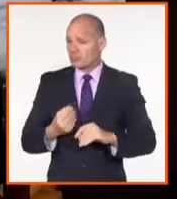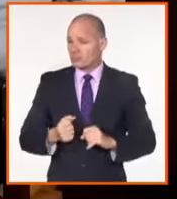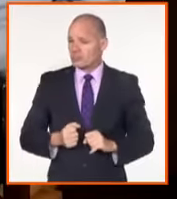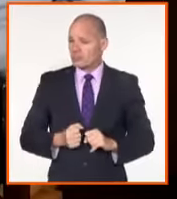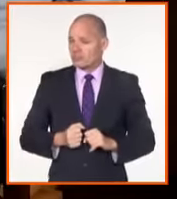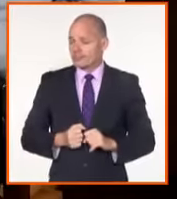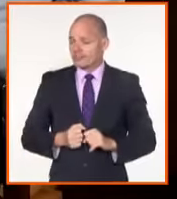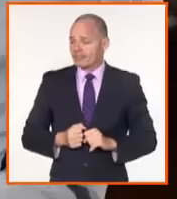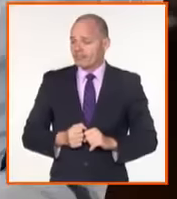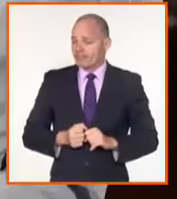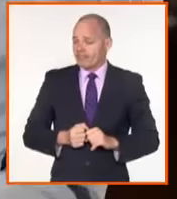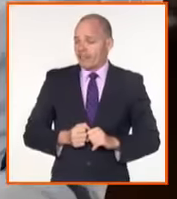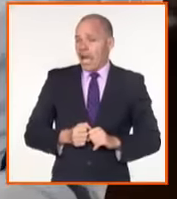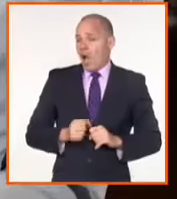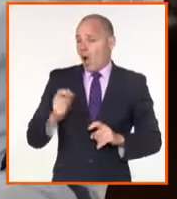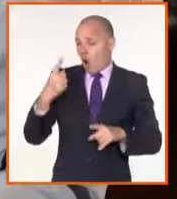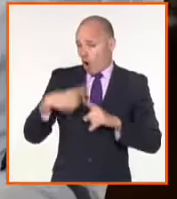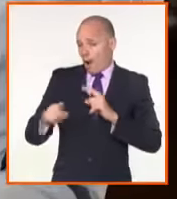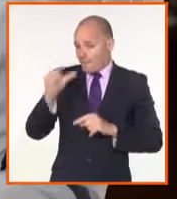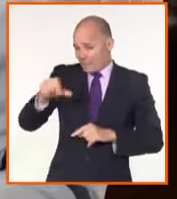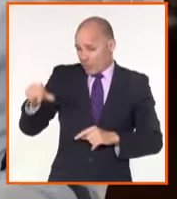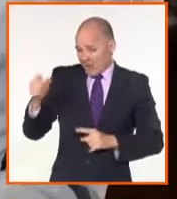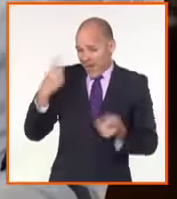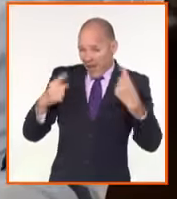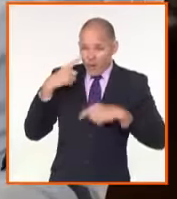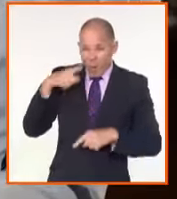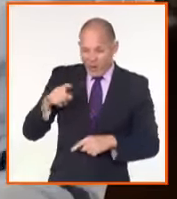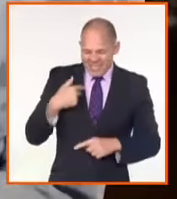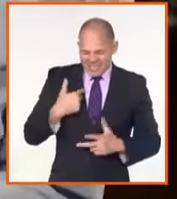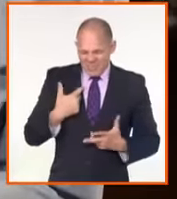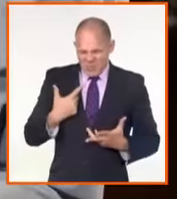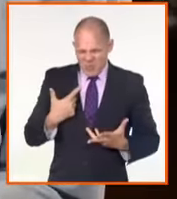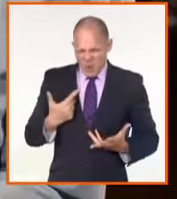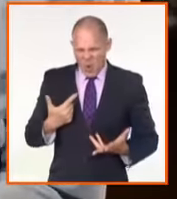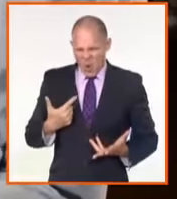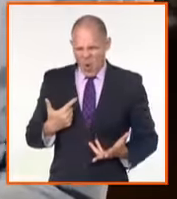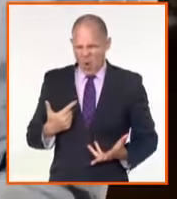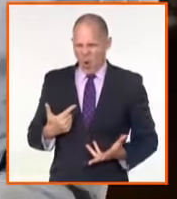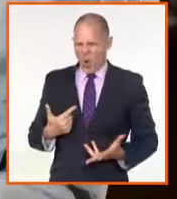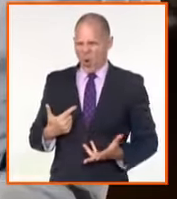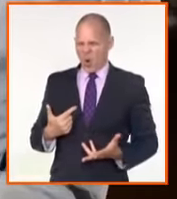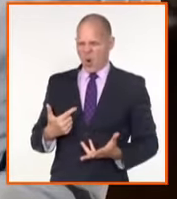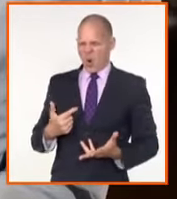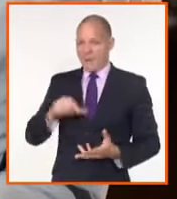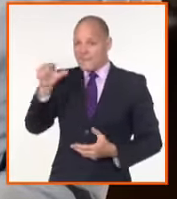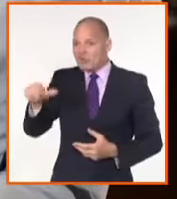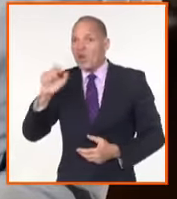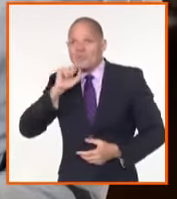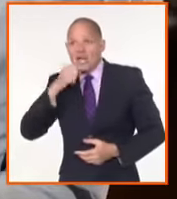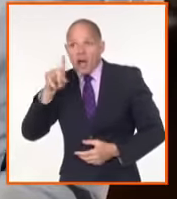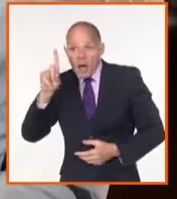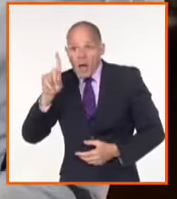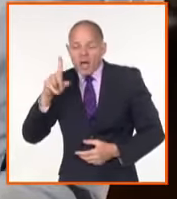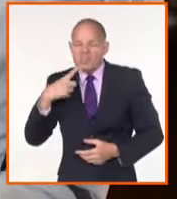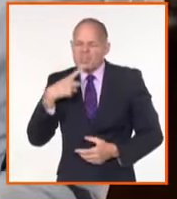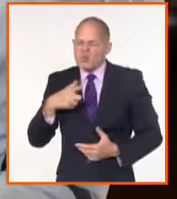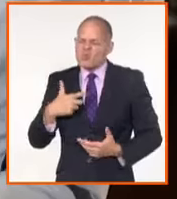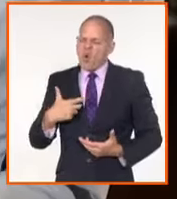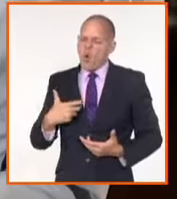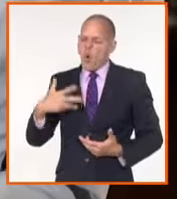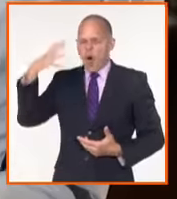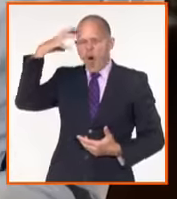varias personas han sentido pena y vergüenza, manifiestan, nos lo han dicho, por la actuación de su